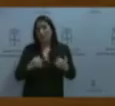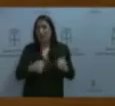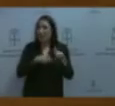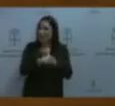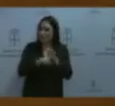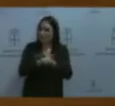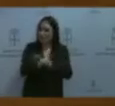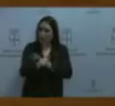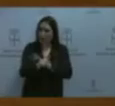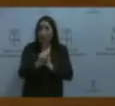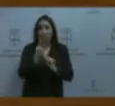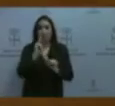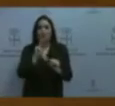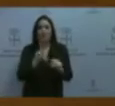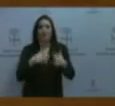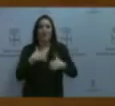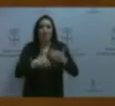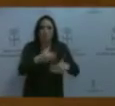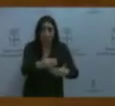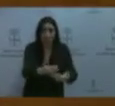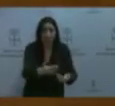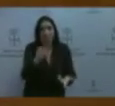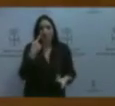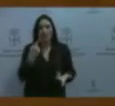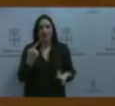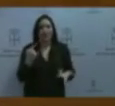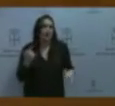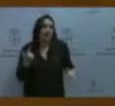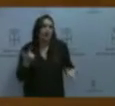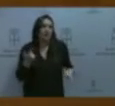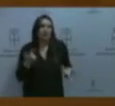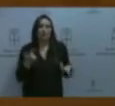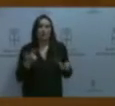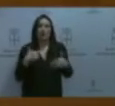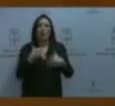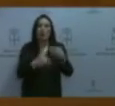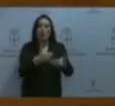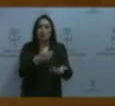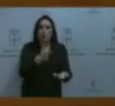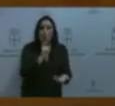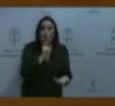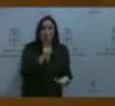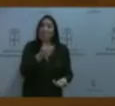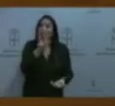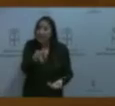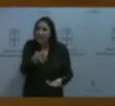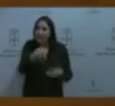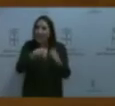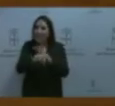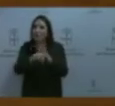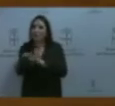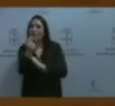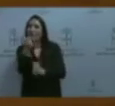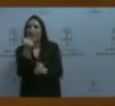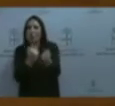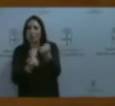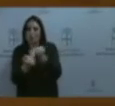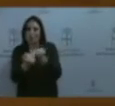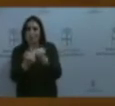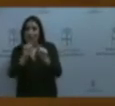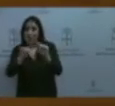tanto funcionalmente, es decir, cómo procesen la asistencia, como la gestión económica. Después, lo